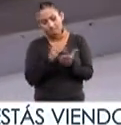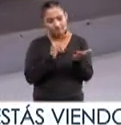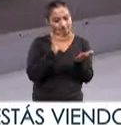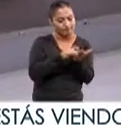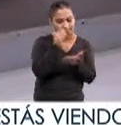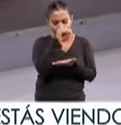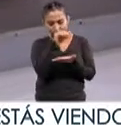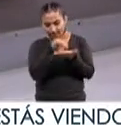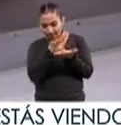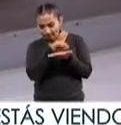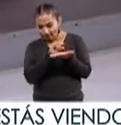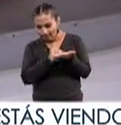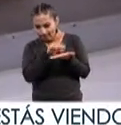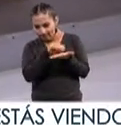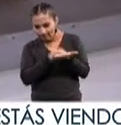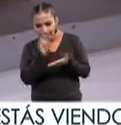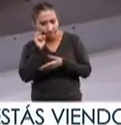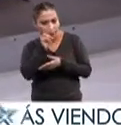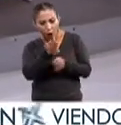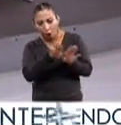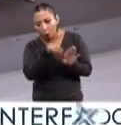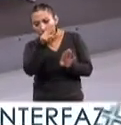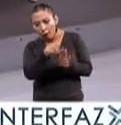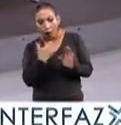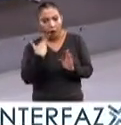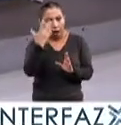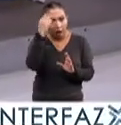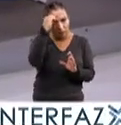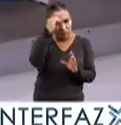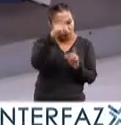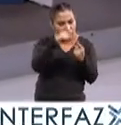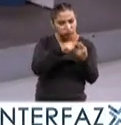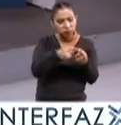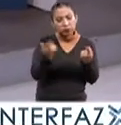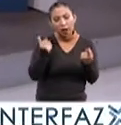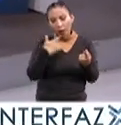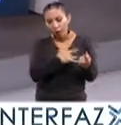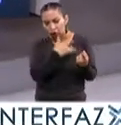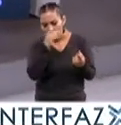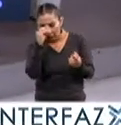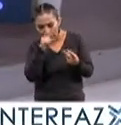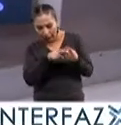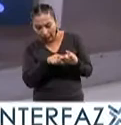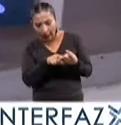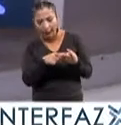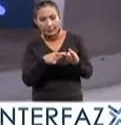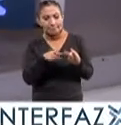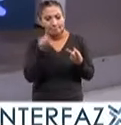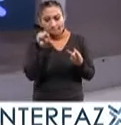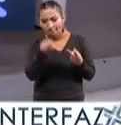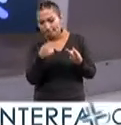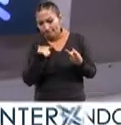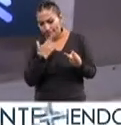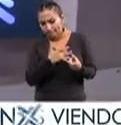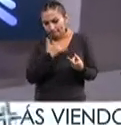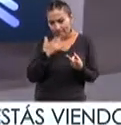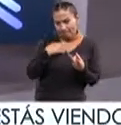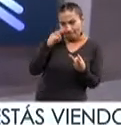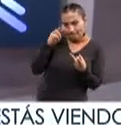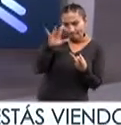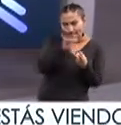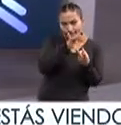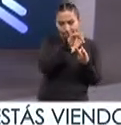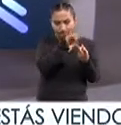en donde vemos cómo está a nivel cognitivo, a nivel emocional, a nivel perceptual, que es